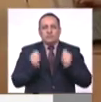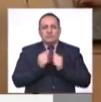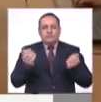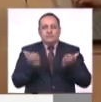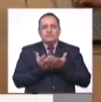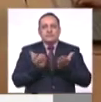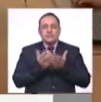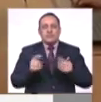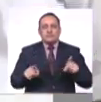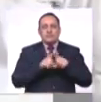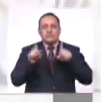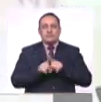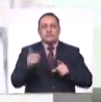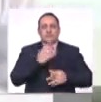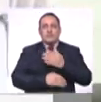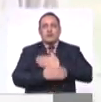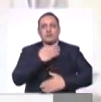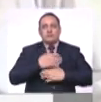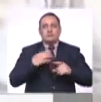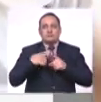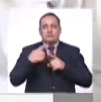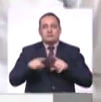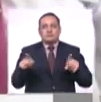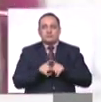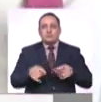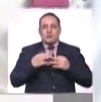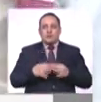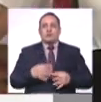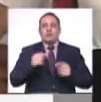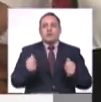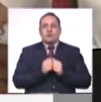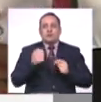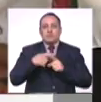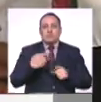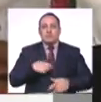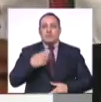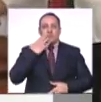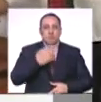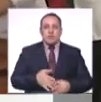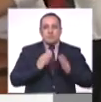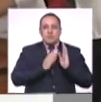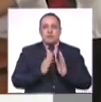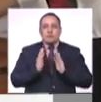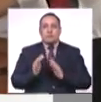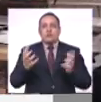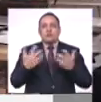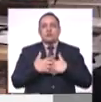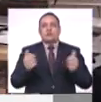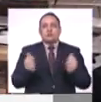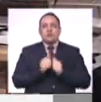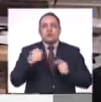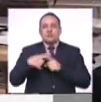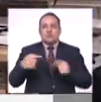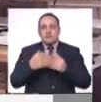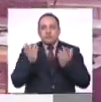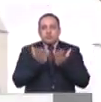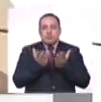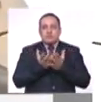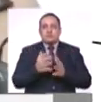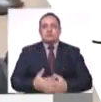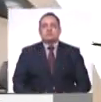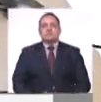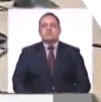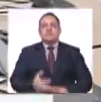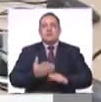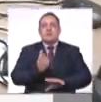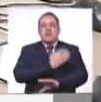de los estudiantes con discapacidad, asegurando que los padres estén preparados para la integración de estos estudiantes.